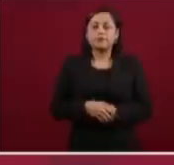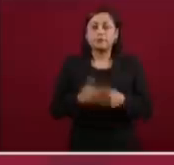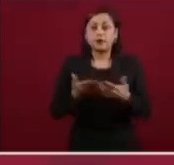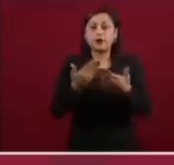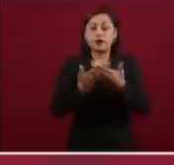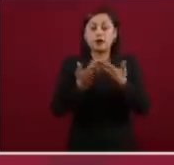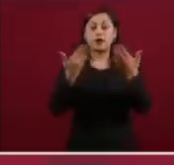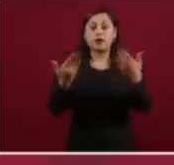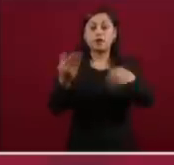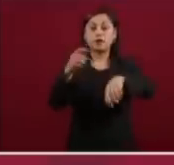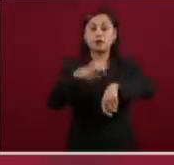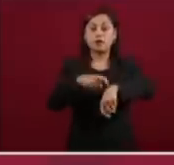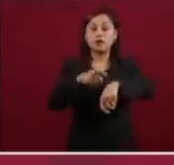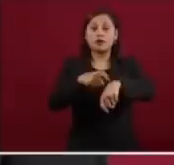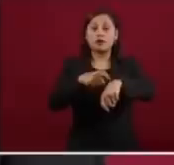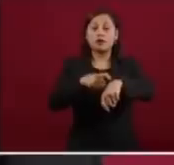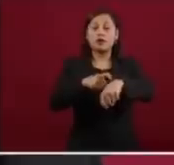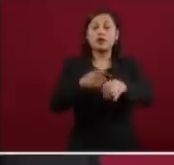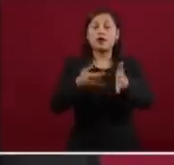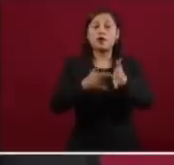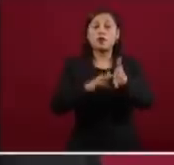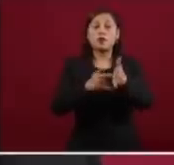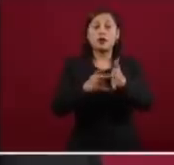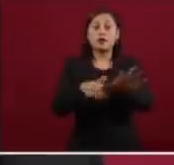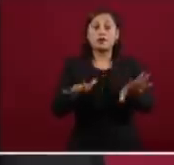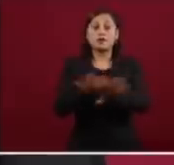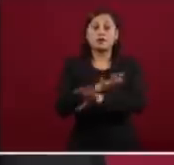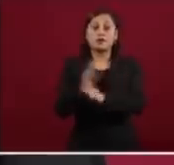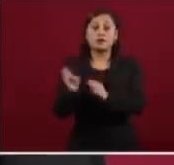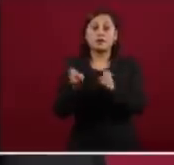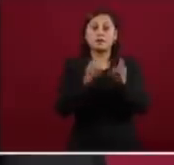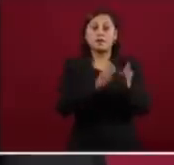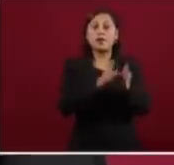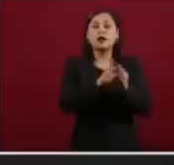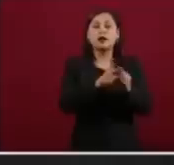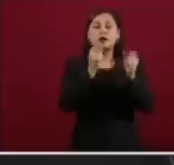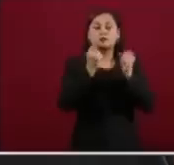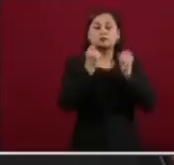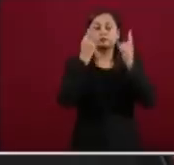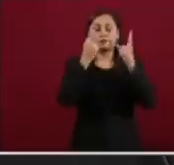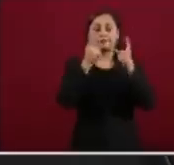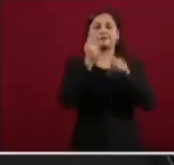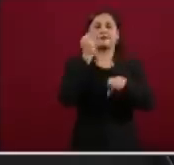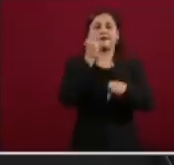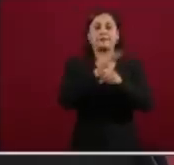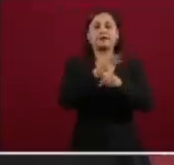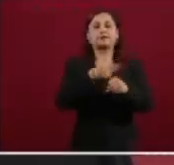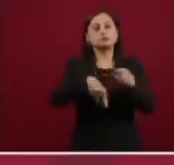ya tenemos posibilidad de levantarnos temprano y hacer un poco de ejercicio